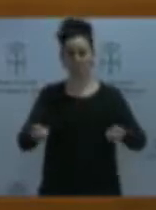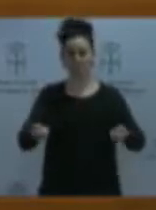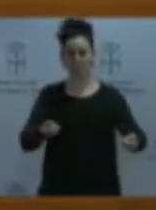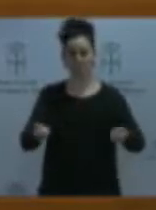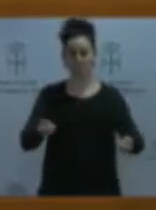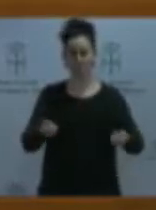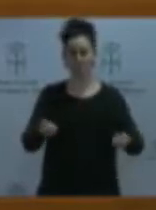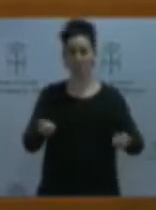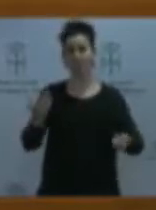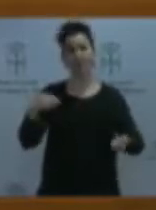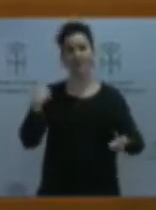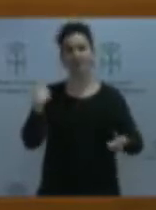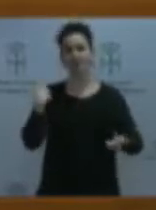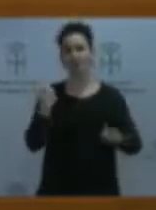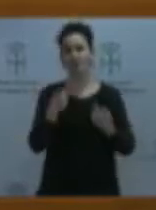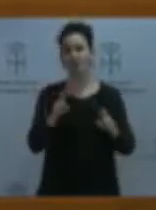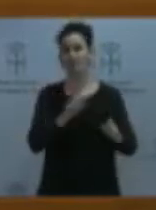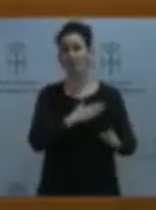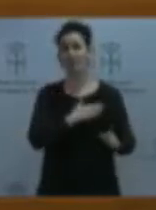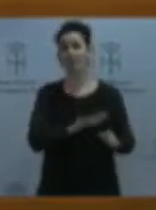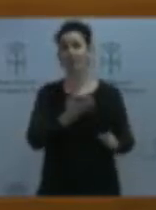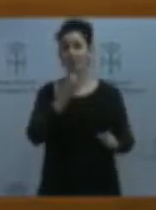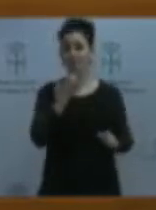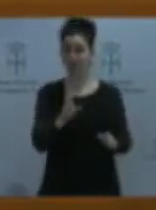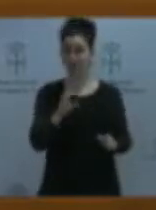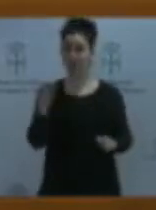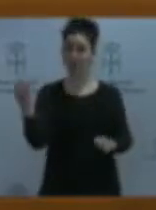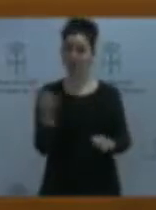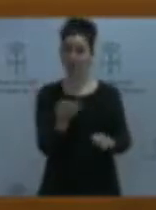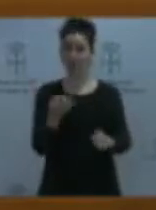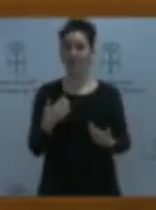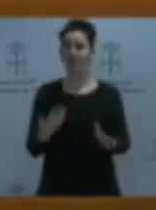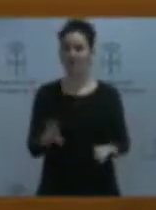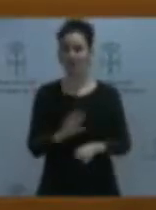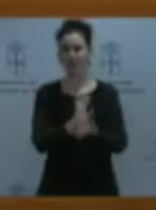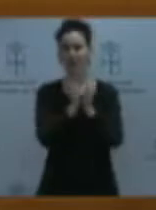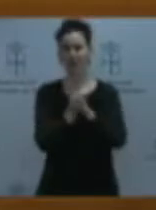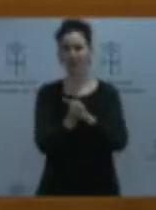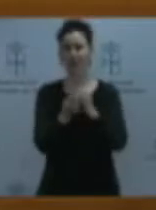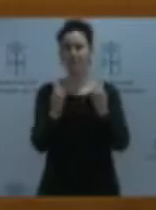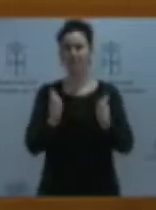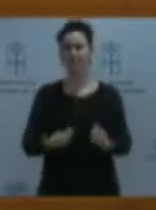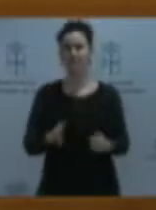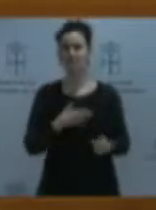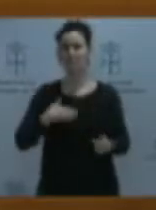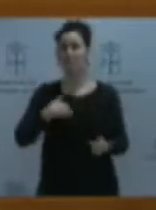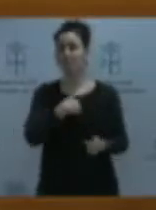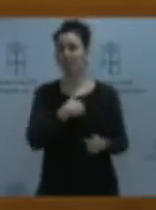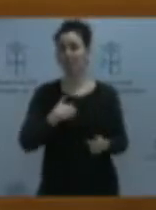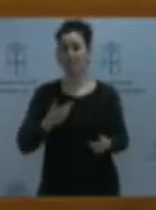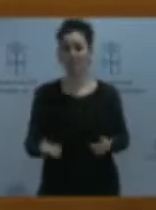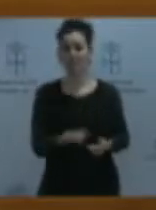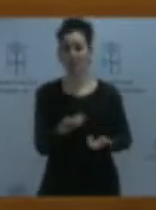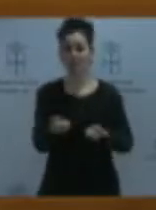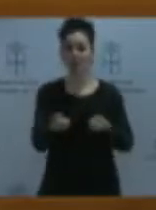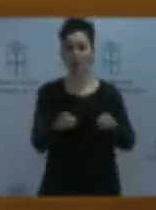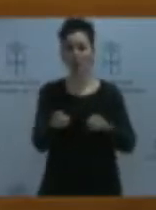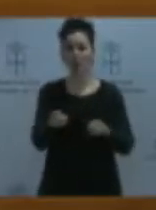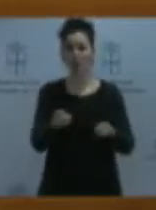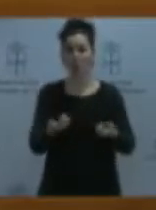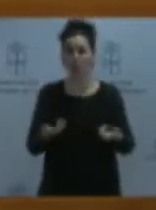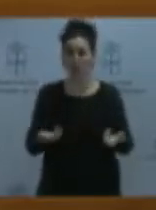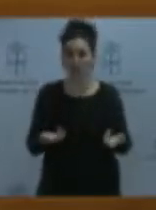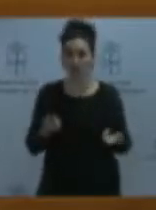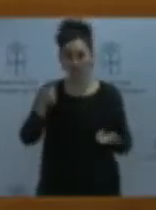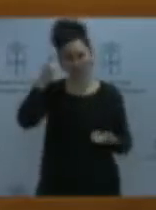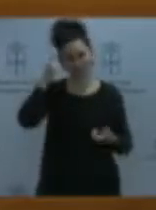C, y, por tanto, pasan a tener las mismas funciones que los bomberos conductores. Parecería ilógico mantener estas